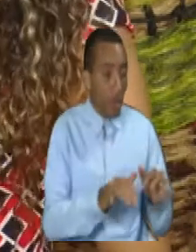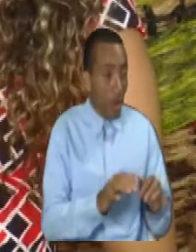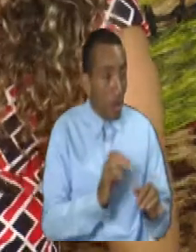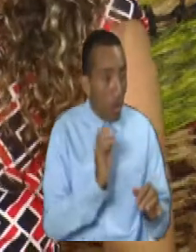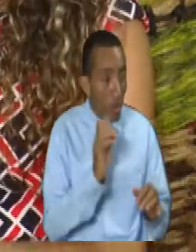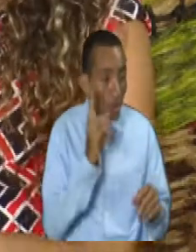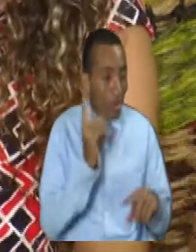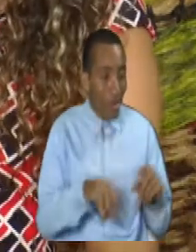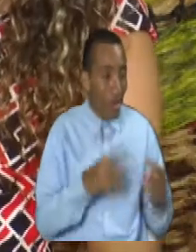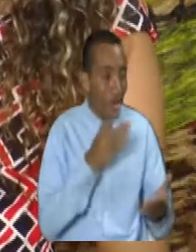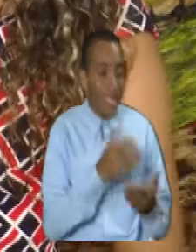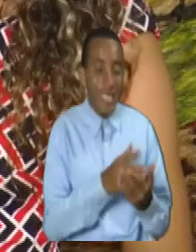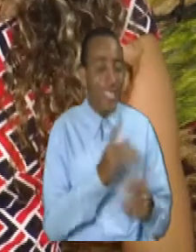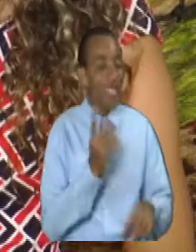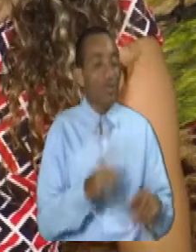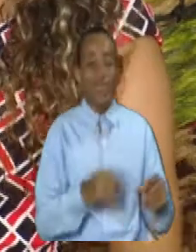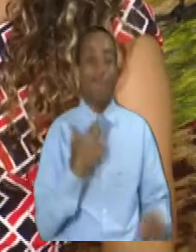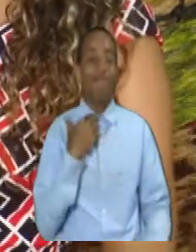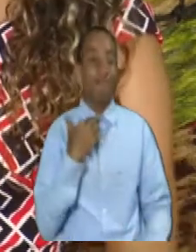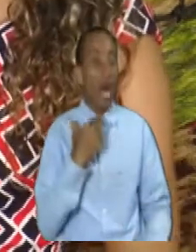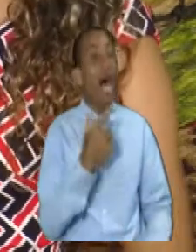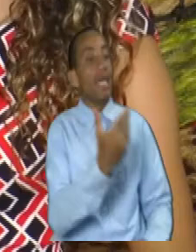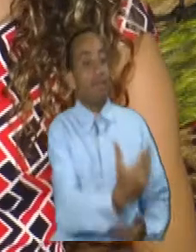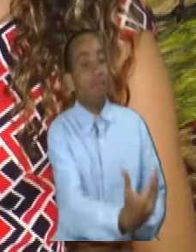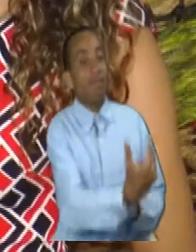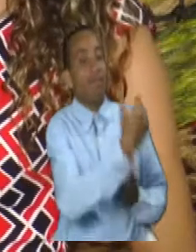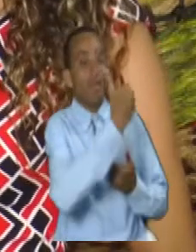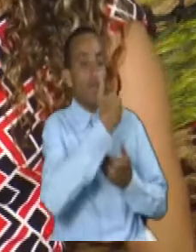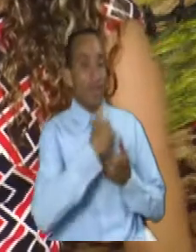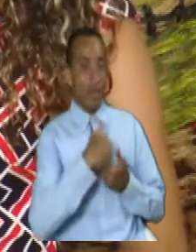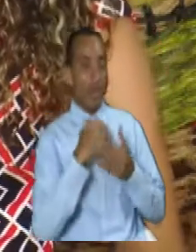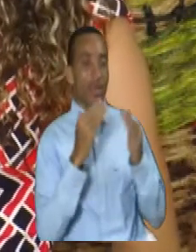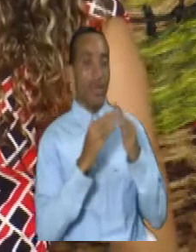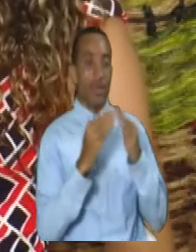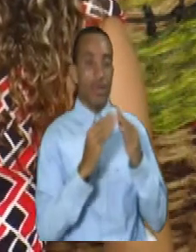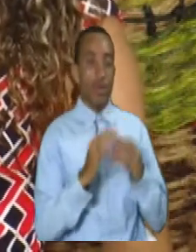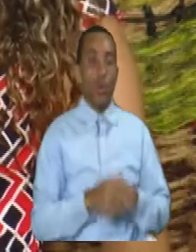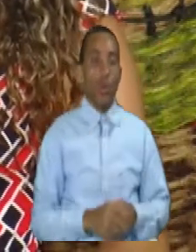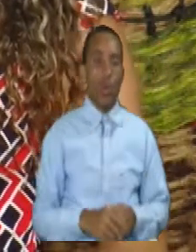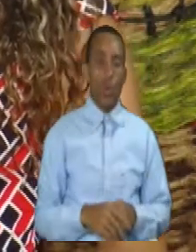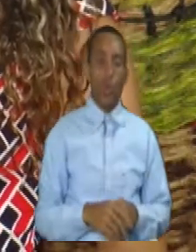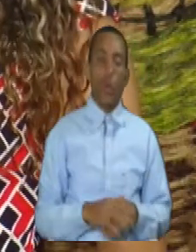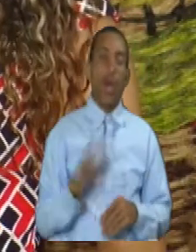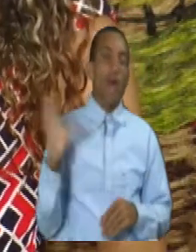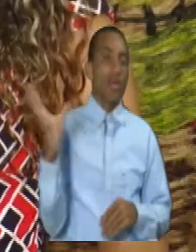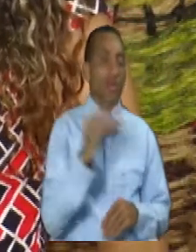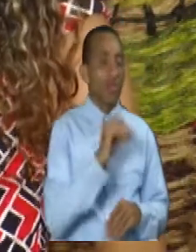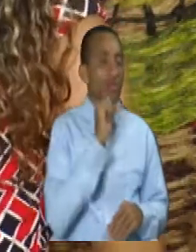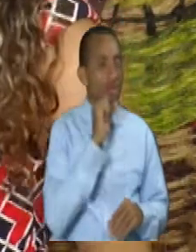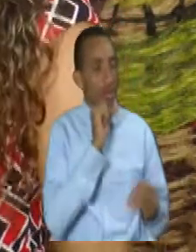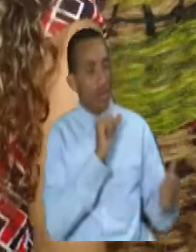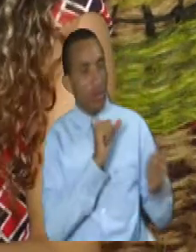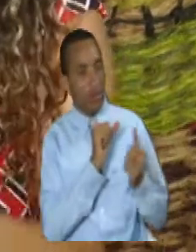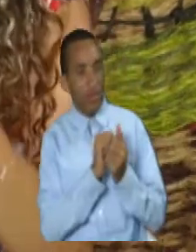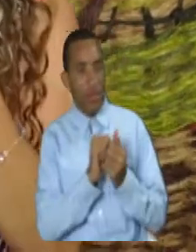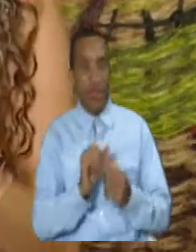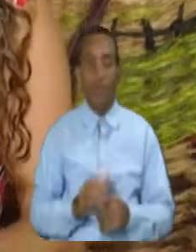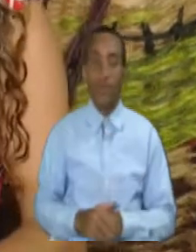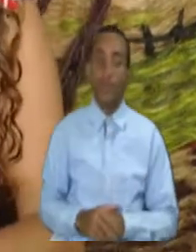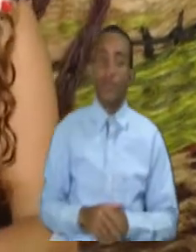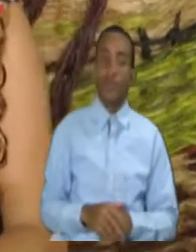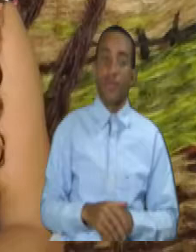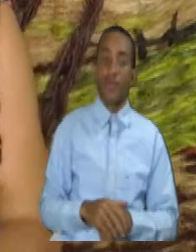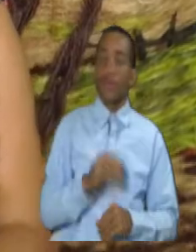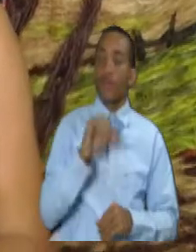van hasta mi casa. Excelente. Hagamos la invitación a todos los barranqueños para que nos acompañen y cuéntenos esa otra cosita. Esa